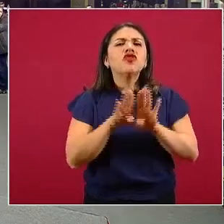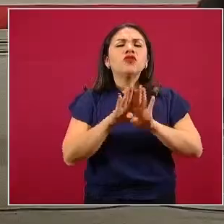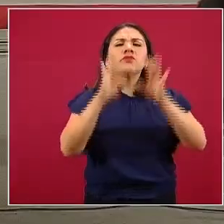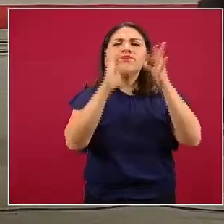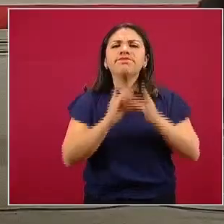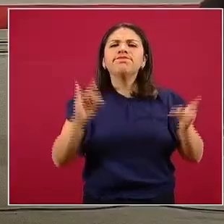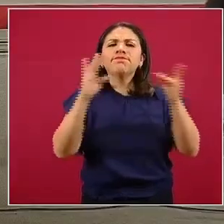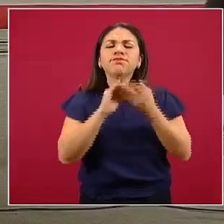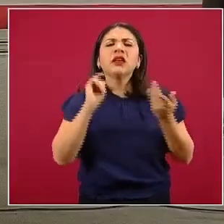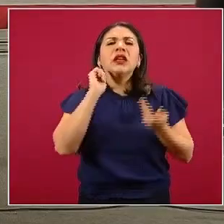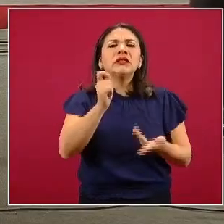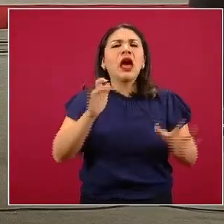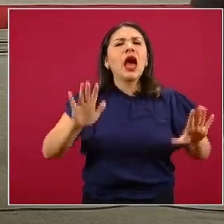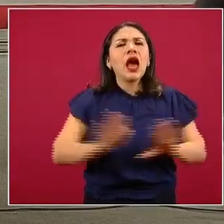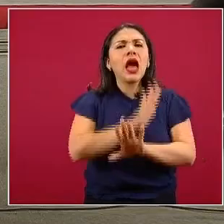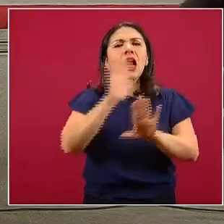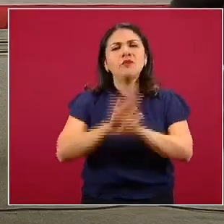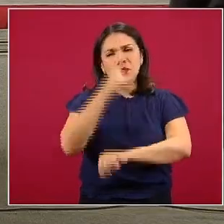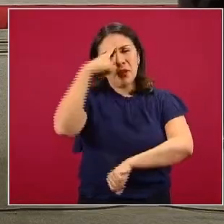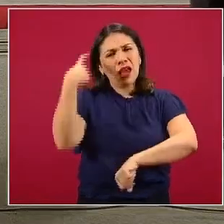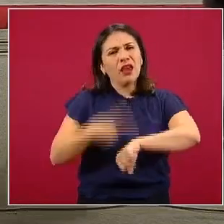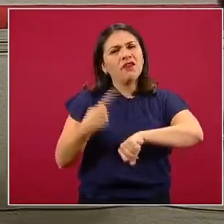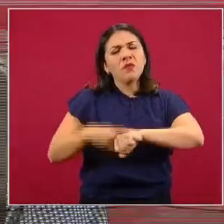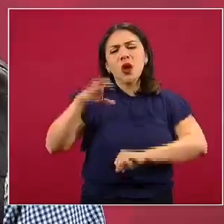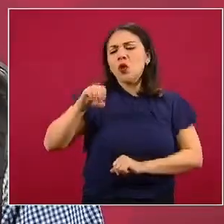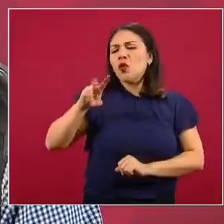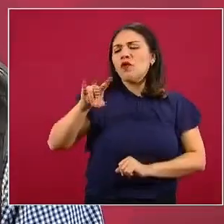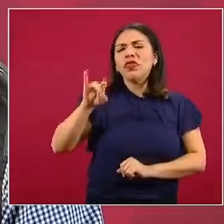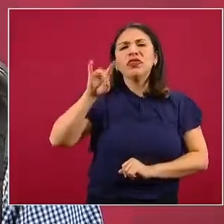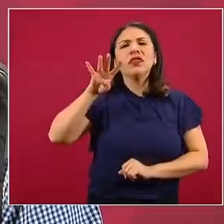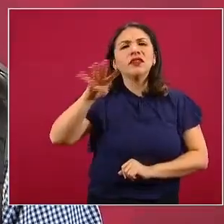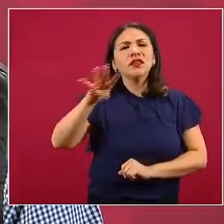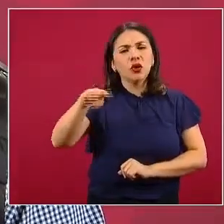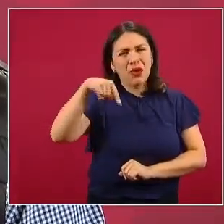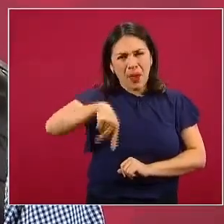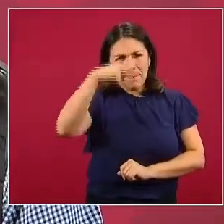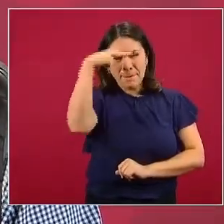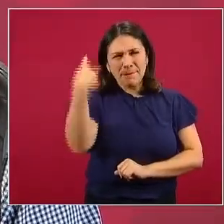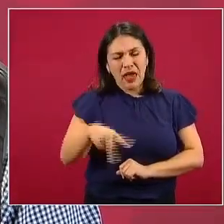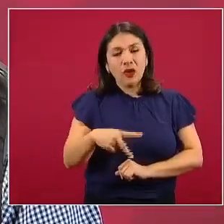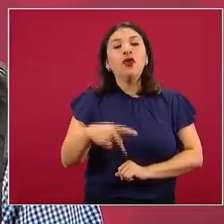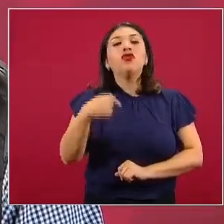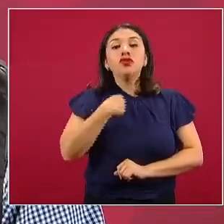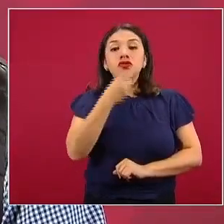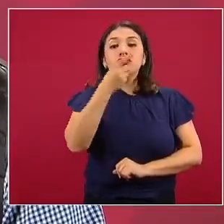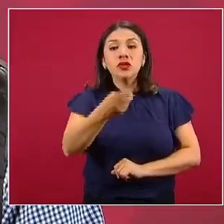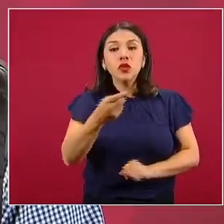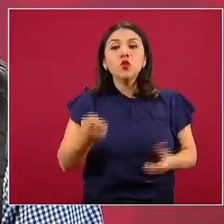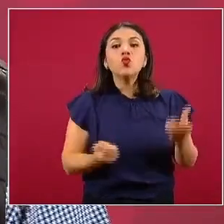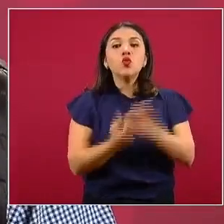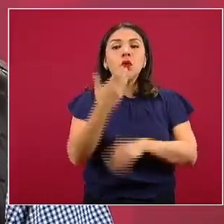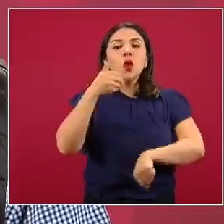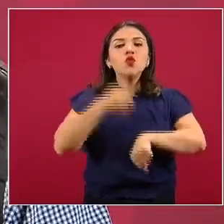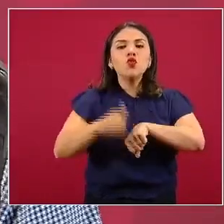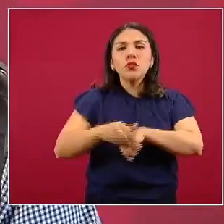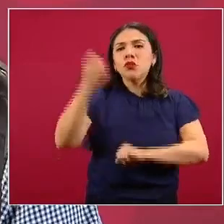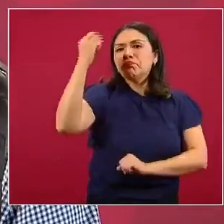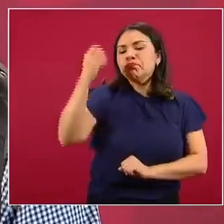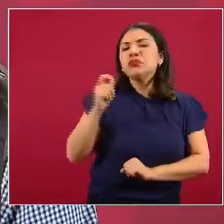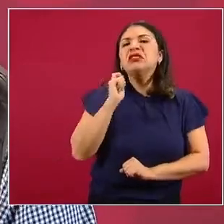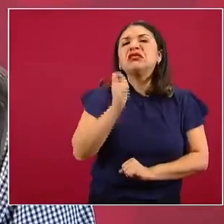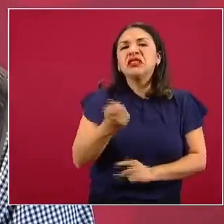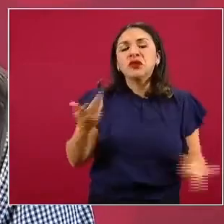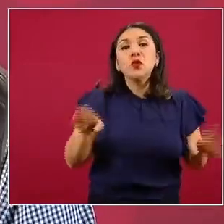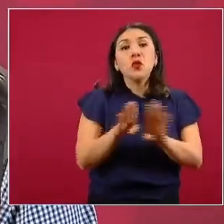actualización del comportamiento epidémico de COVID-19 en México. Actualizaremos las cifras, veremos cómo